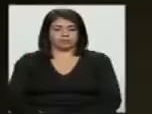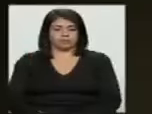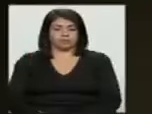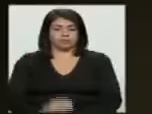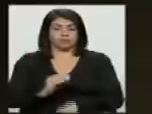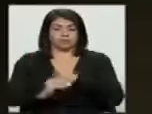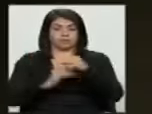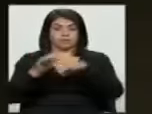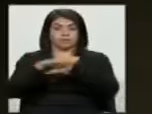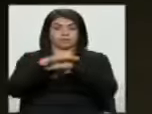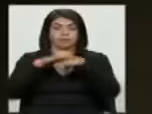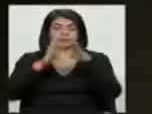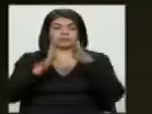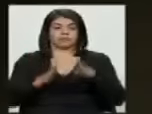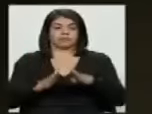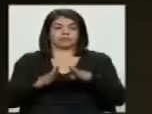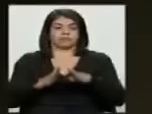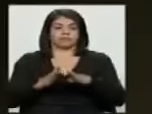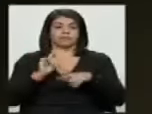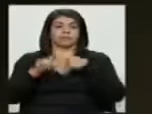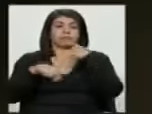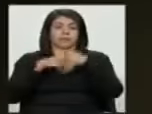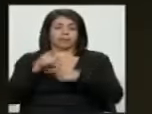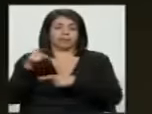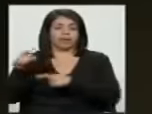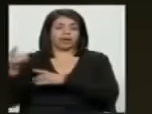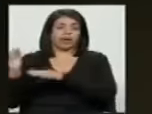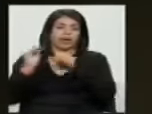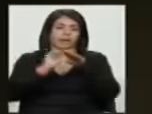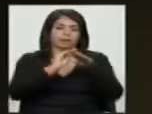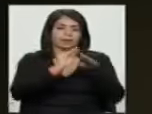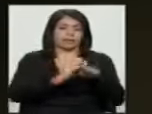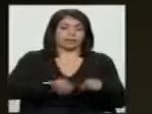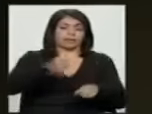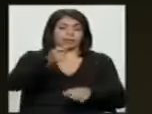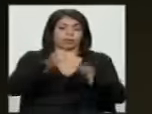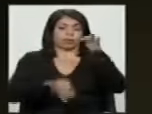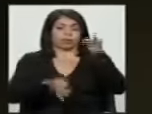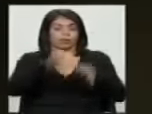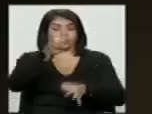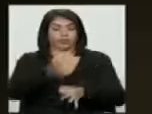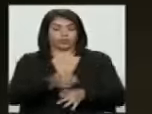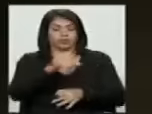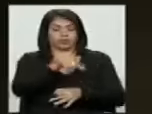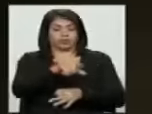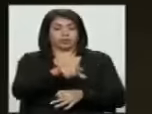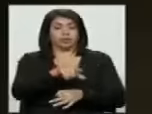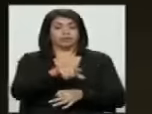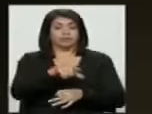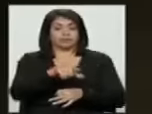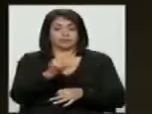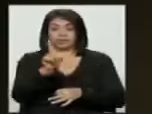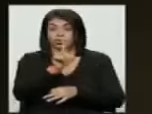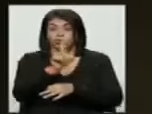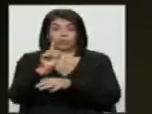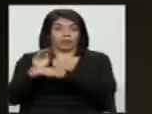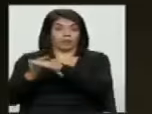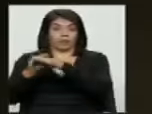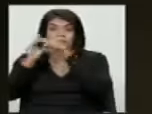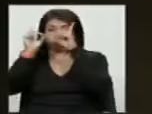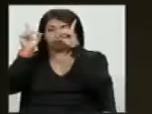Lo hace el ministerio, ¿no? Luego él tiene que enviar eso a un tribunal. Si el tribunal no